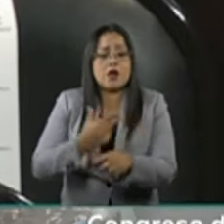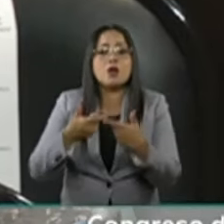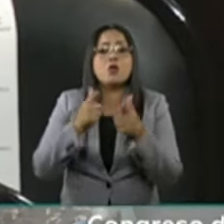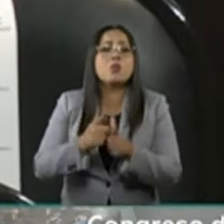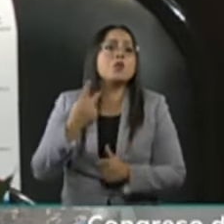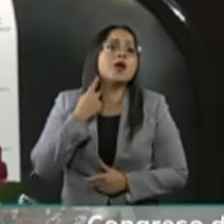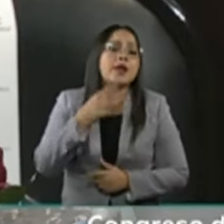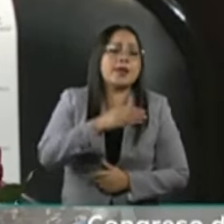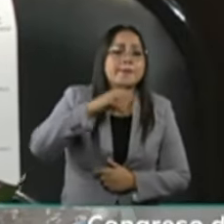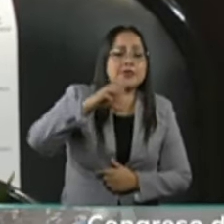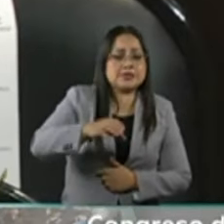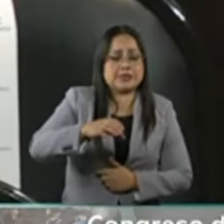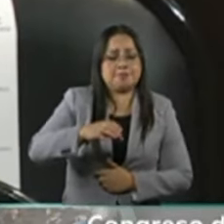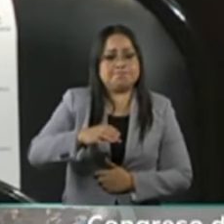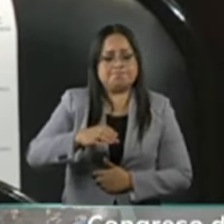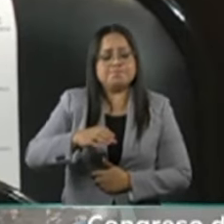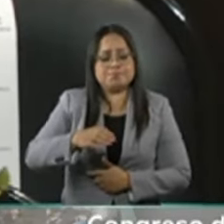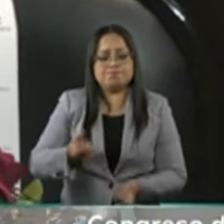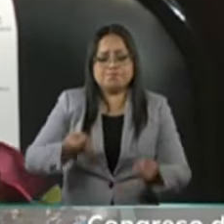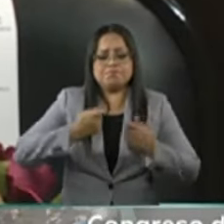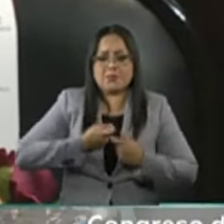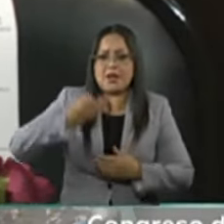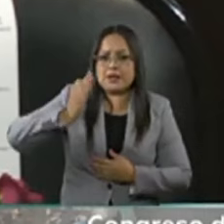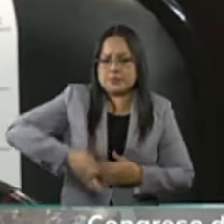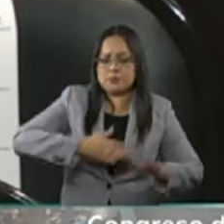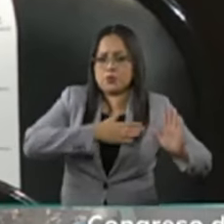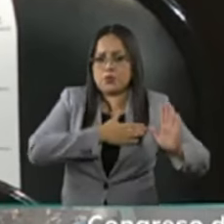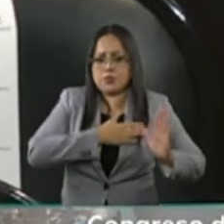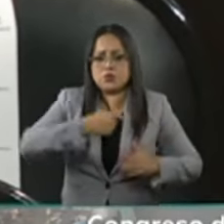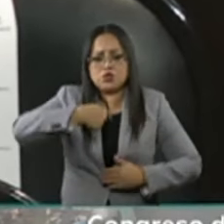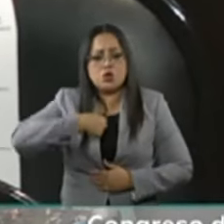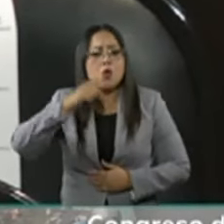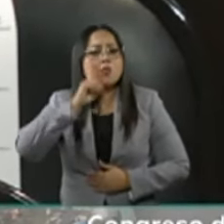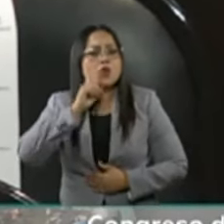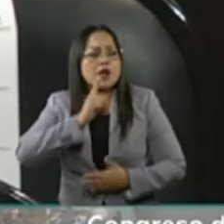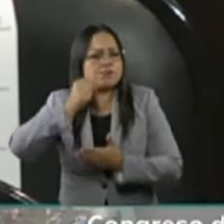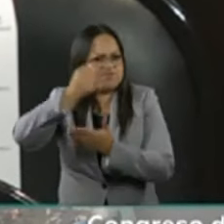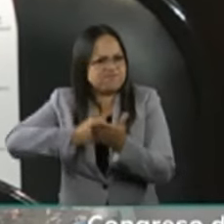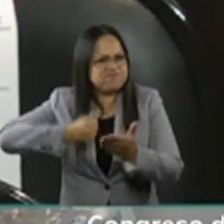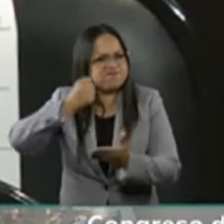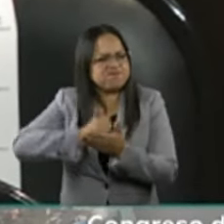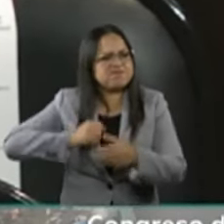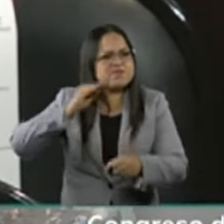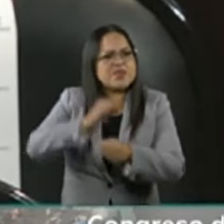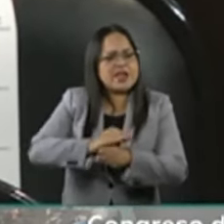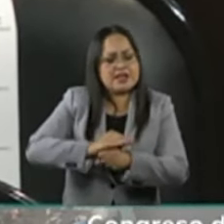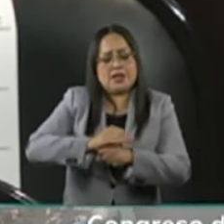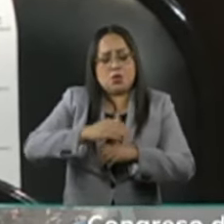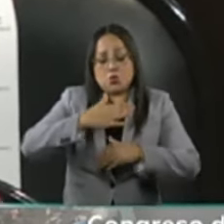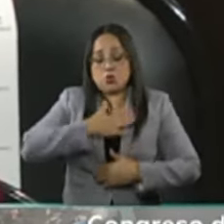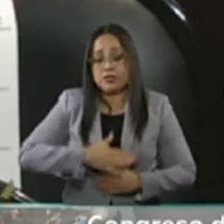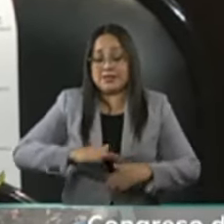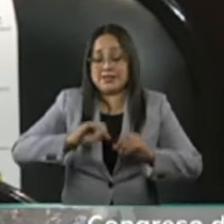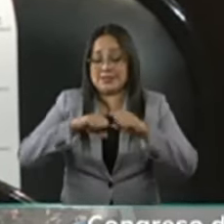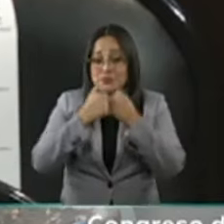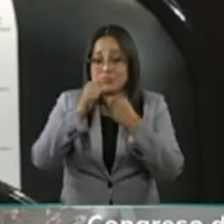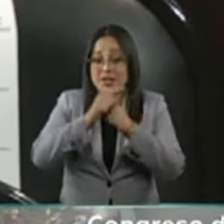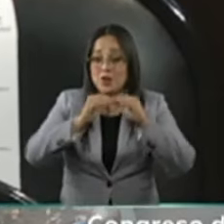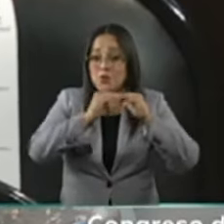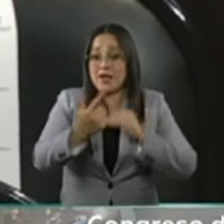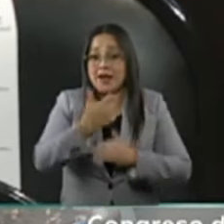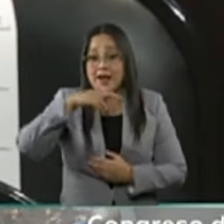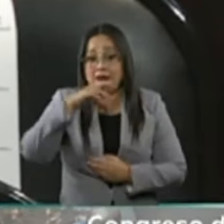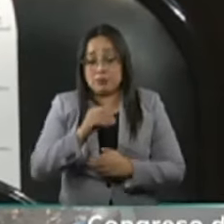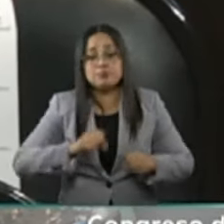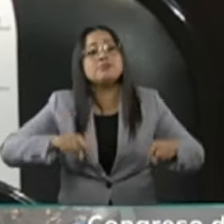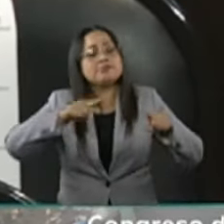naranja, como mujer que siempre ha luchado por la justicia social y la igualdad de género, una mujer en